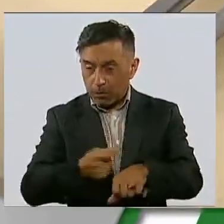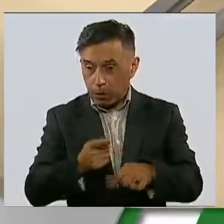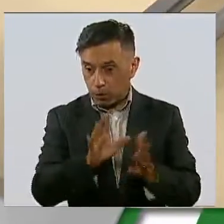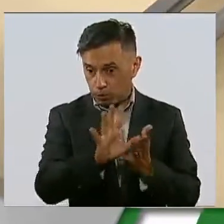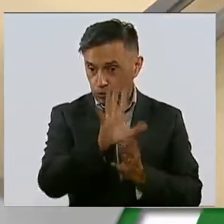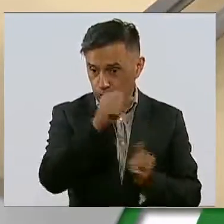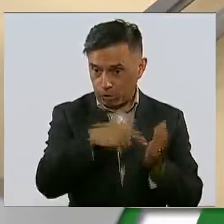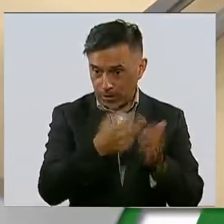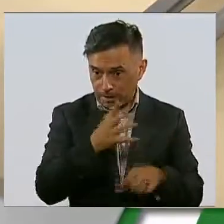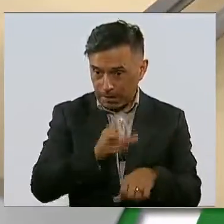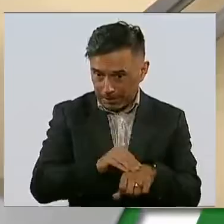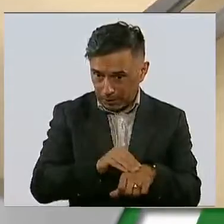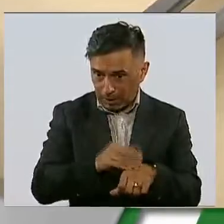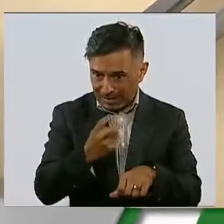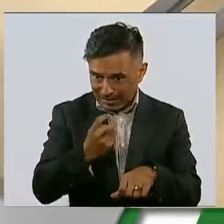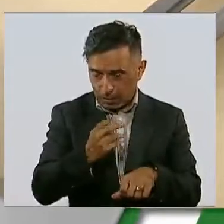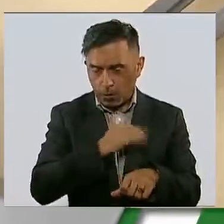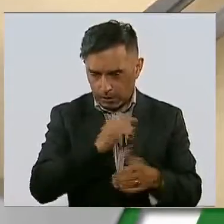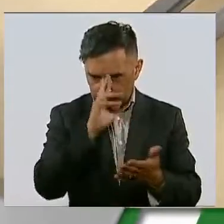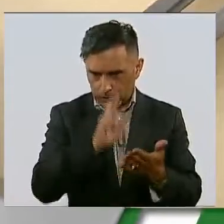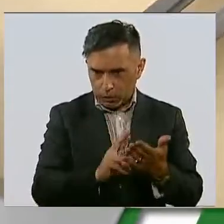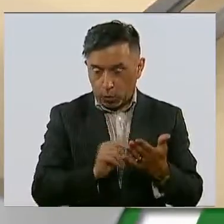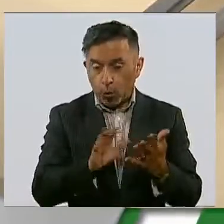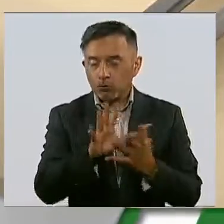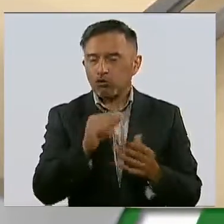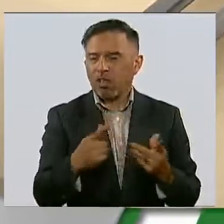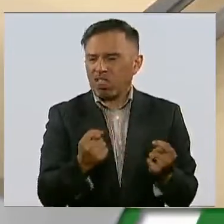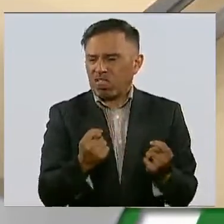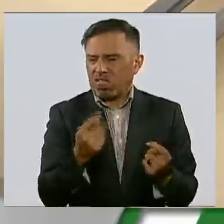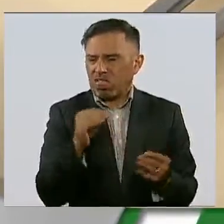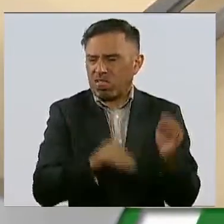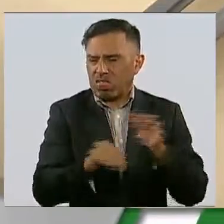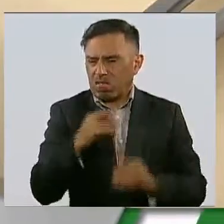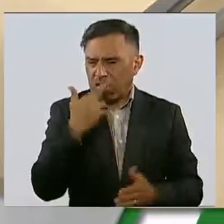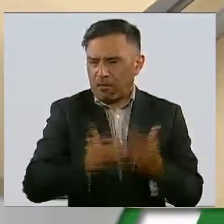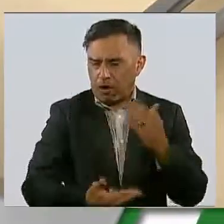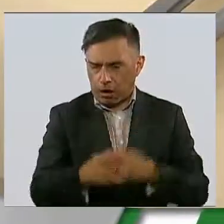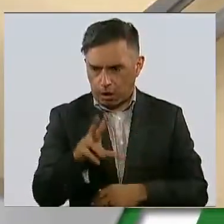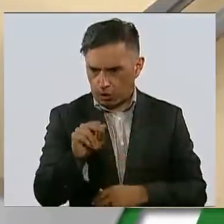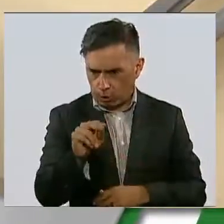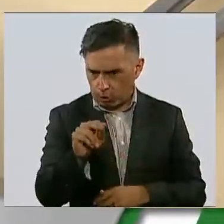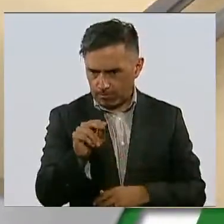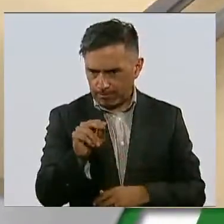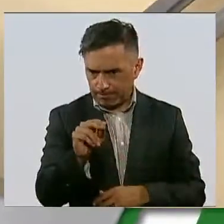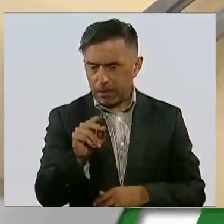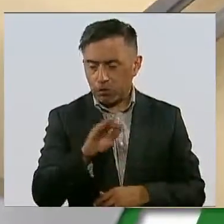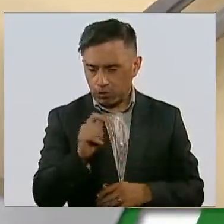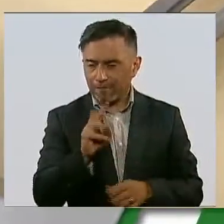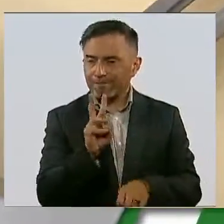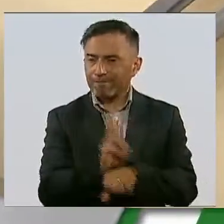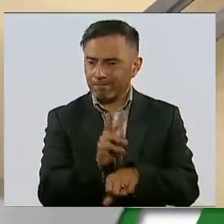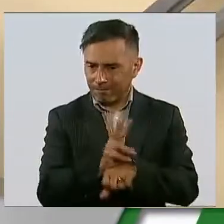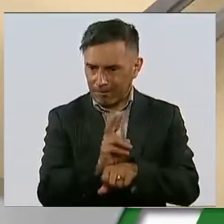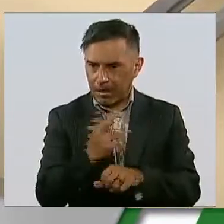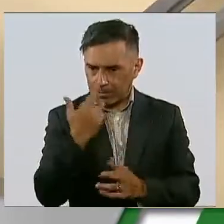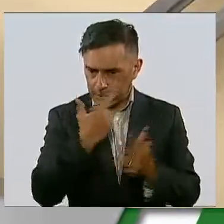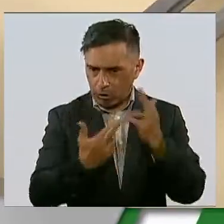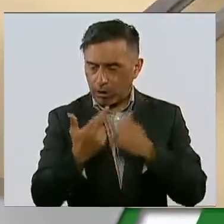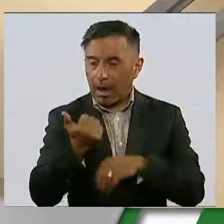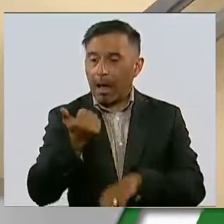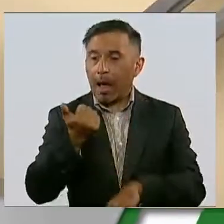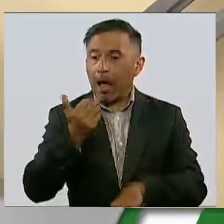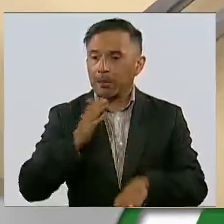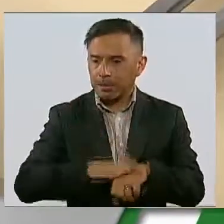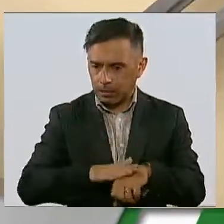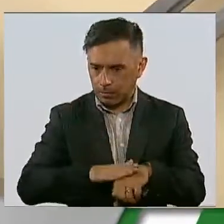la Constitución nos permite. No vamos a violar la Constitución. Vamos a hacer una revisión administrativa